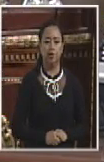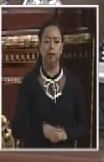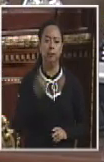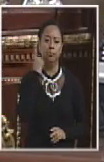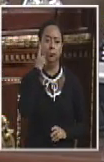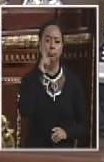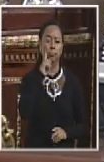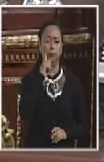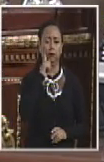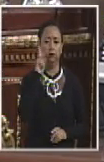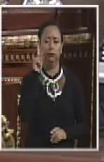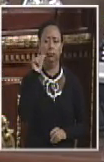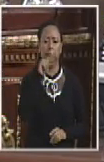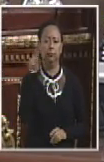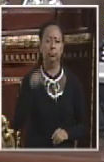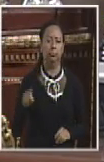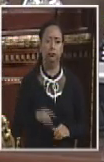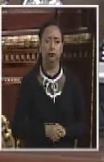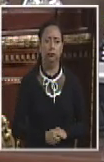Diputada Lourdes Paz.